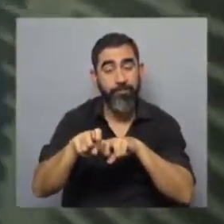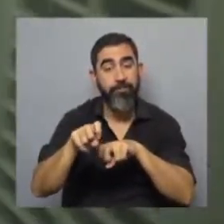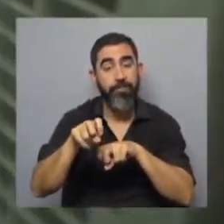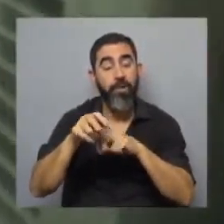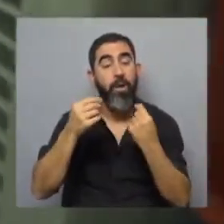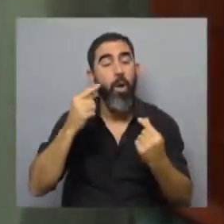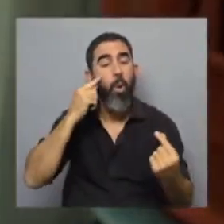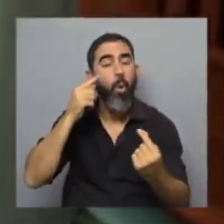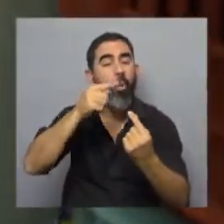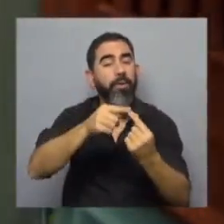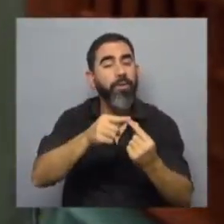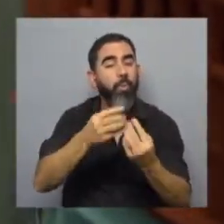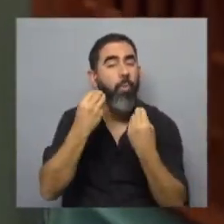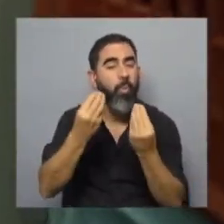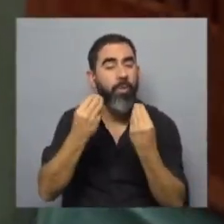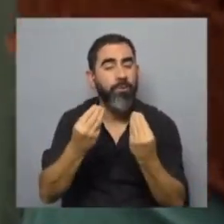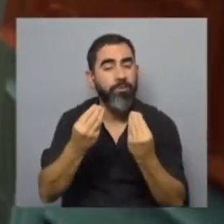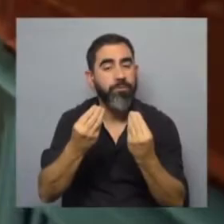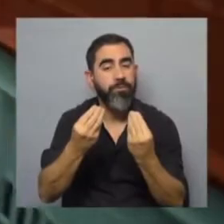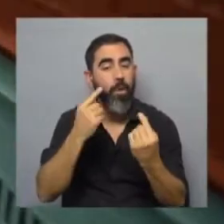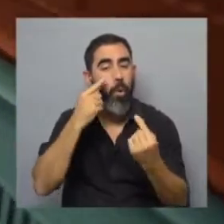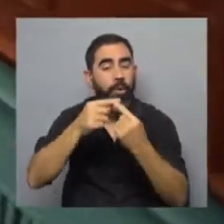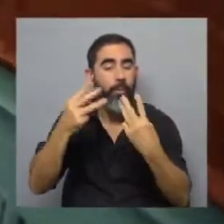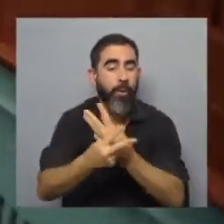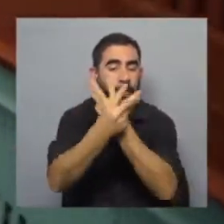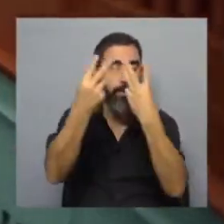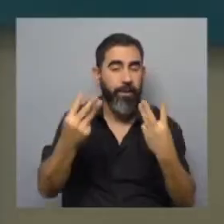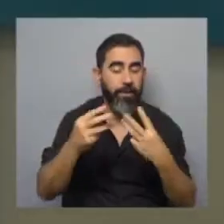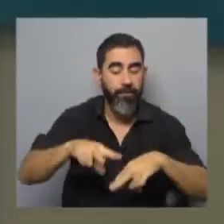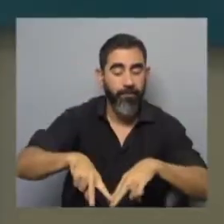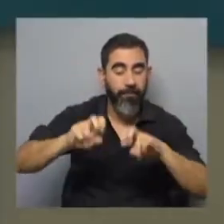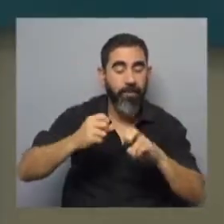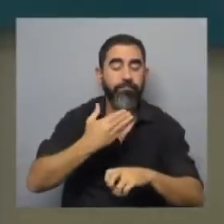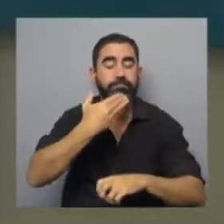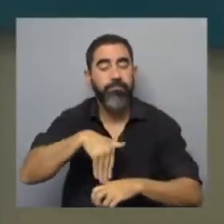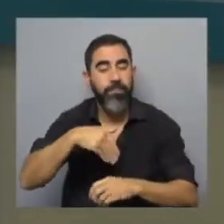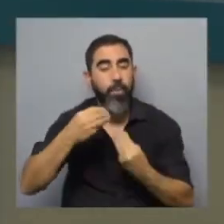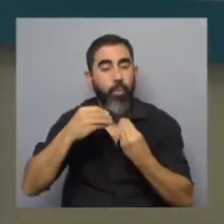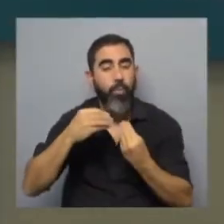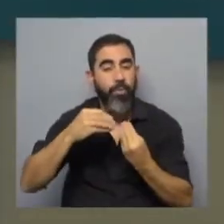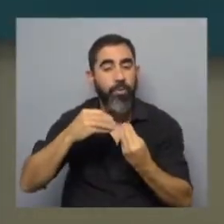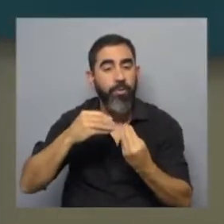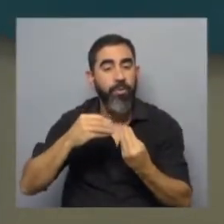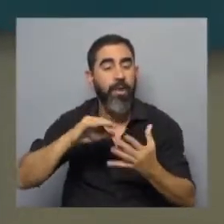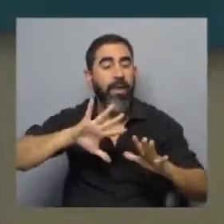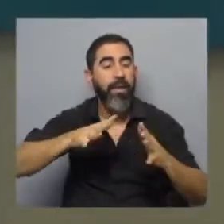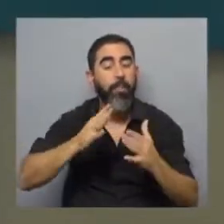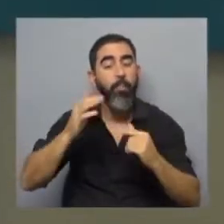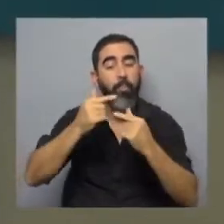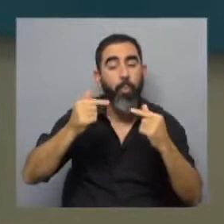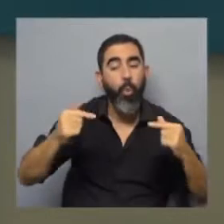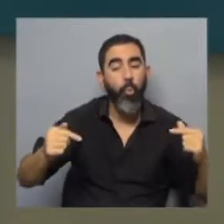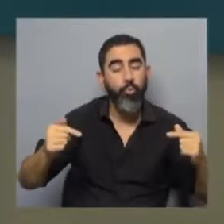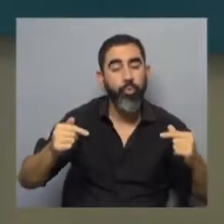como objetivos o objetivos generales el estudiar y comprender qué pasa con los productos que